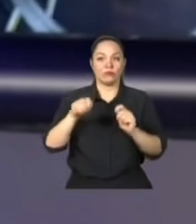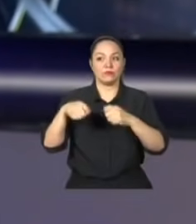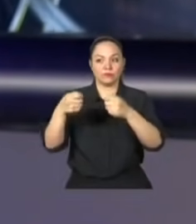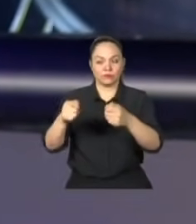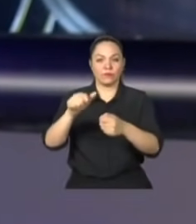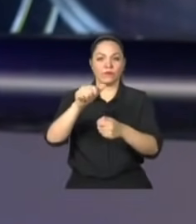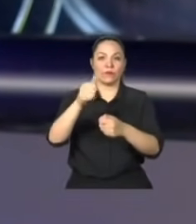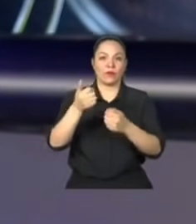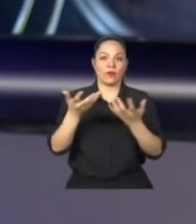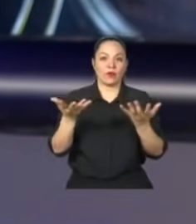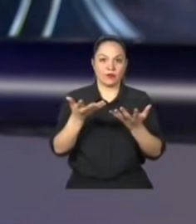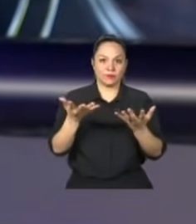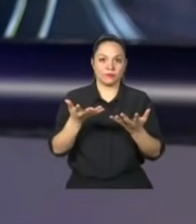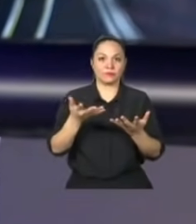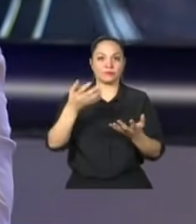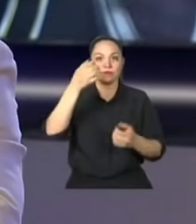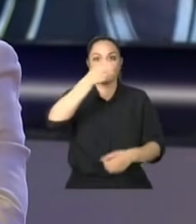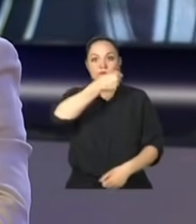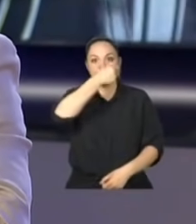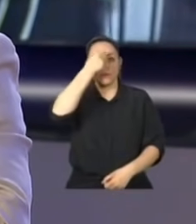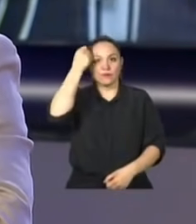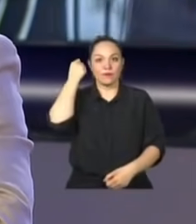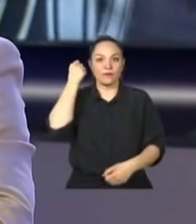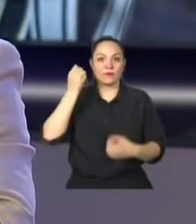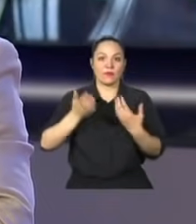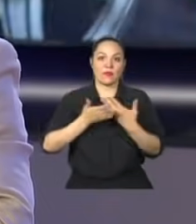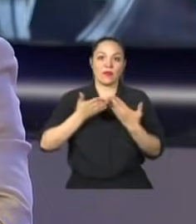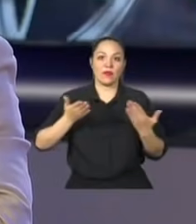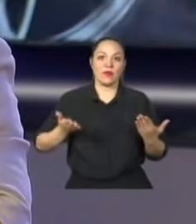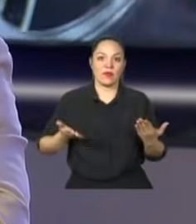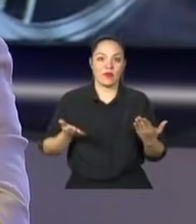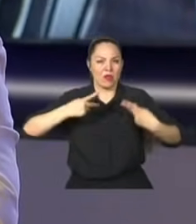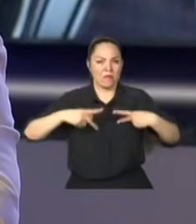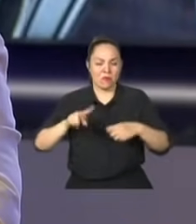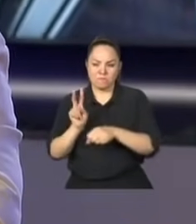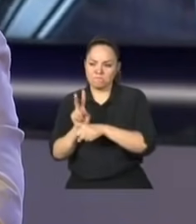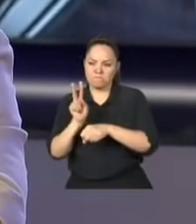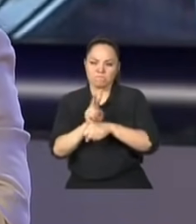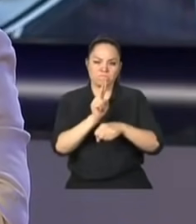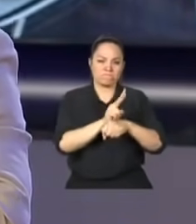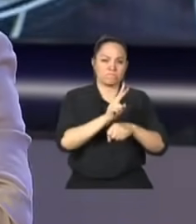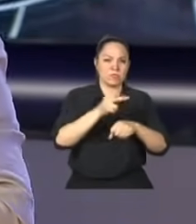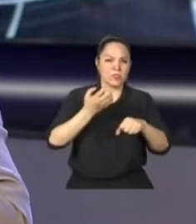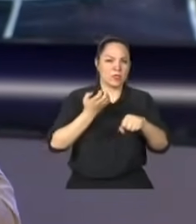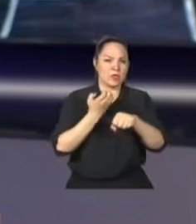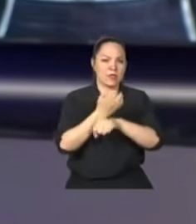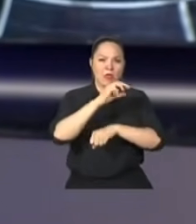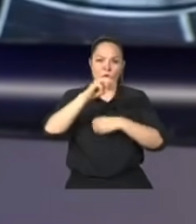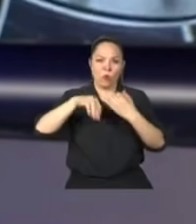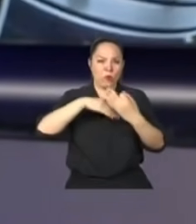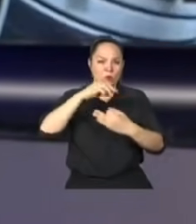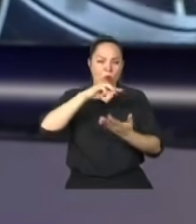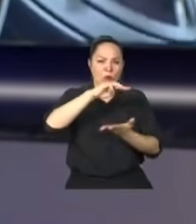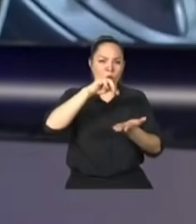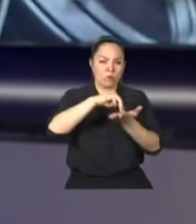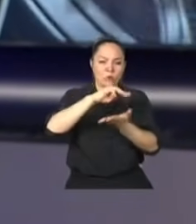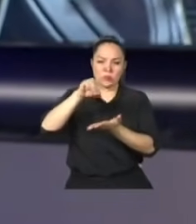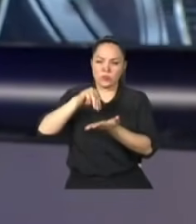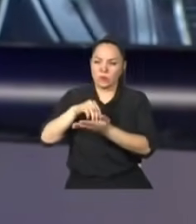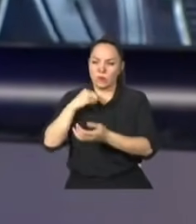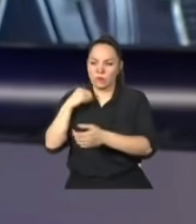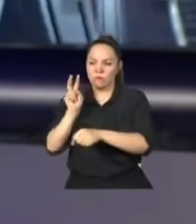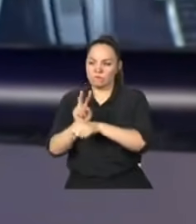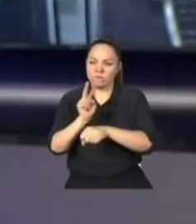Ok, yo soy el candidato firme, que estoy preparado al 100% de todos los municipios. Y por eso, y tengo con